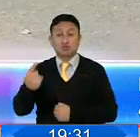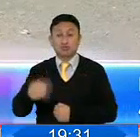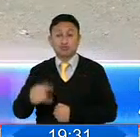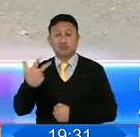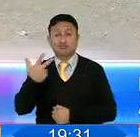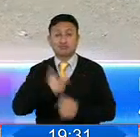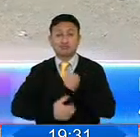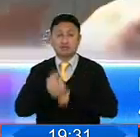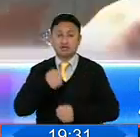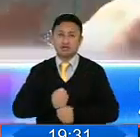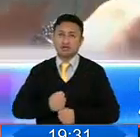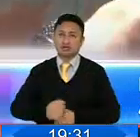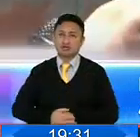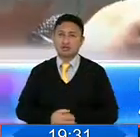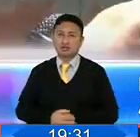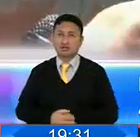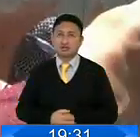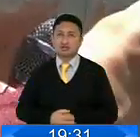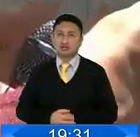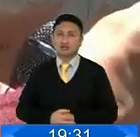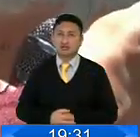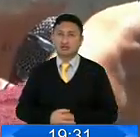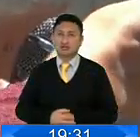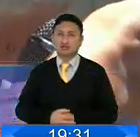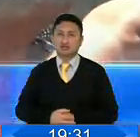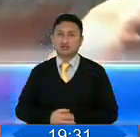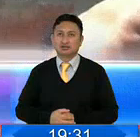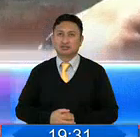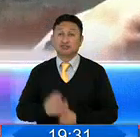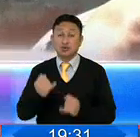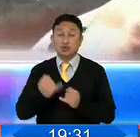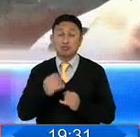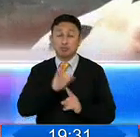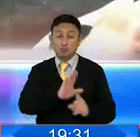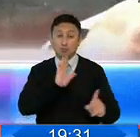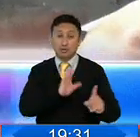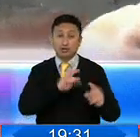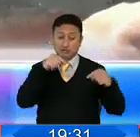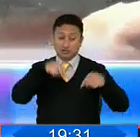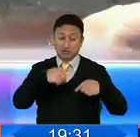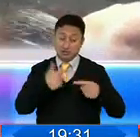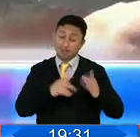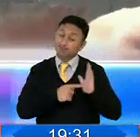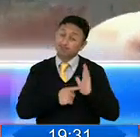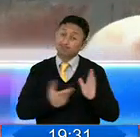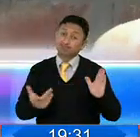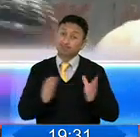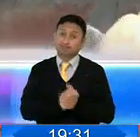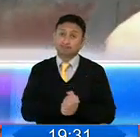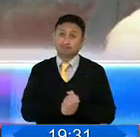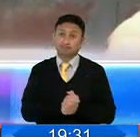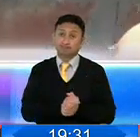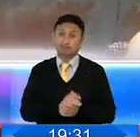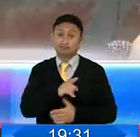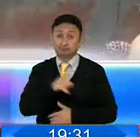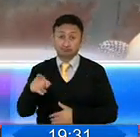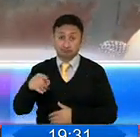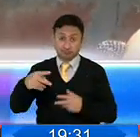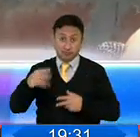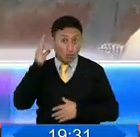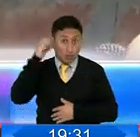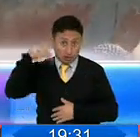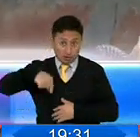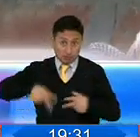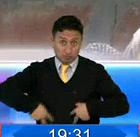de 3 años de edad. Creo que ayer lanzó la última amenaza y aquí dieron los resultados. ¿La chica habita aquí? Sí, correcto.